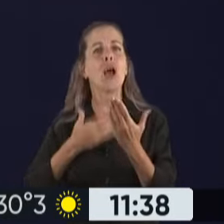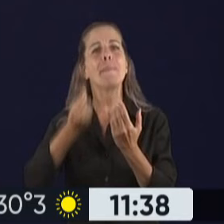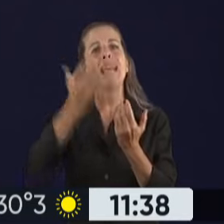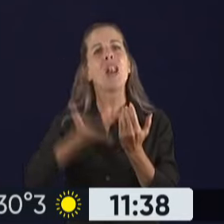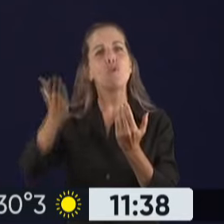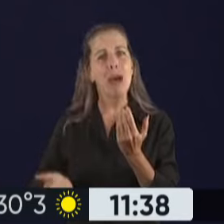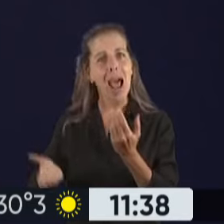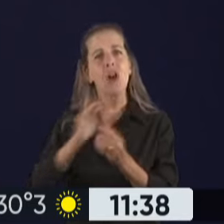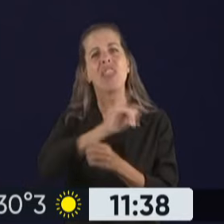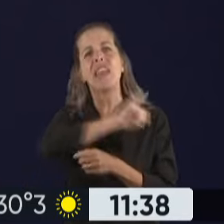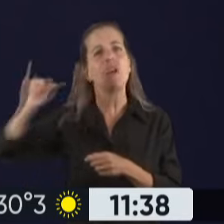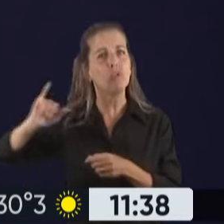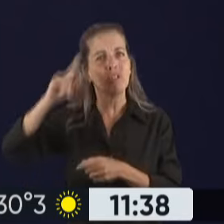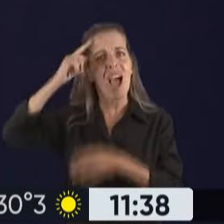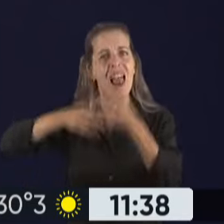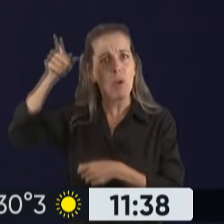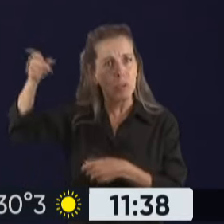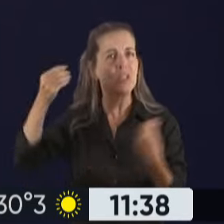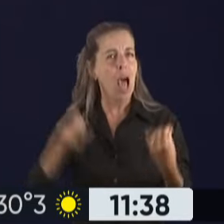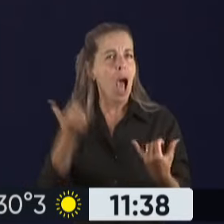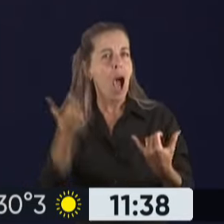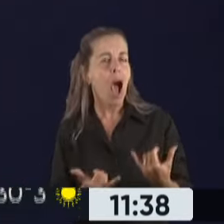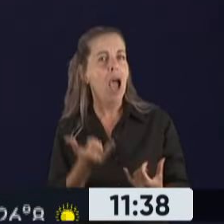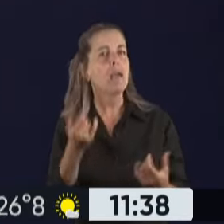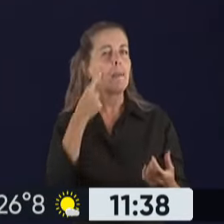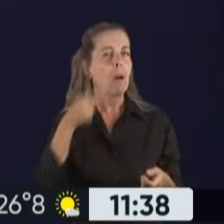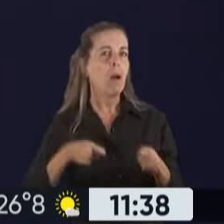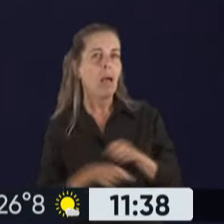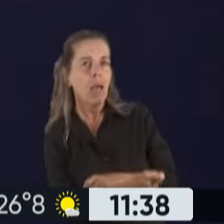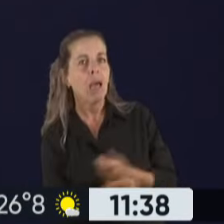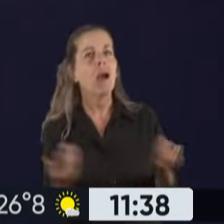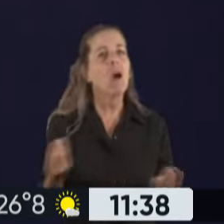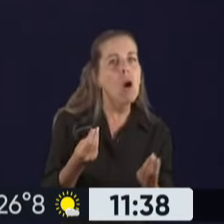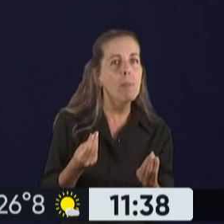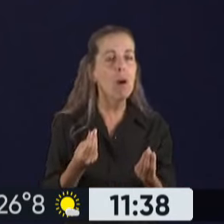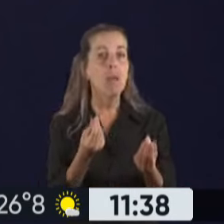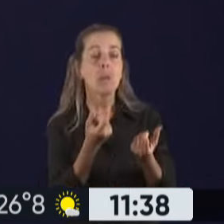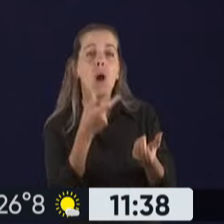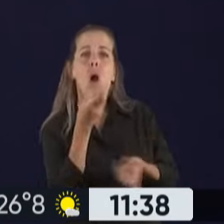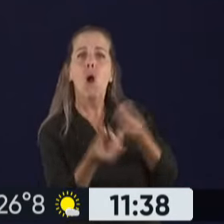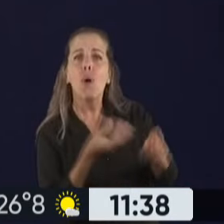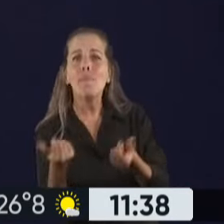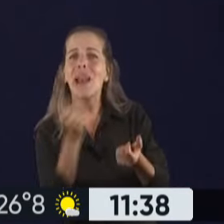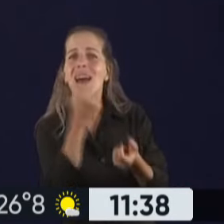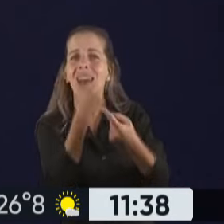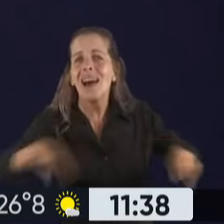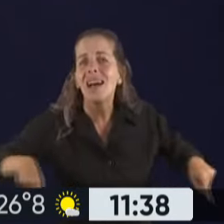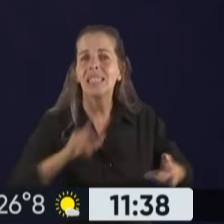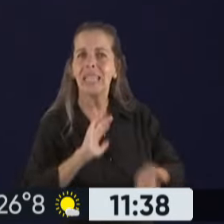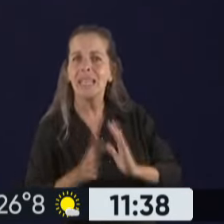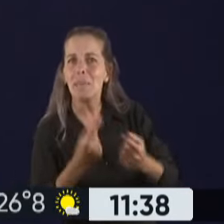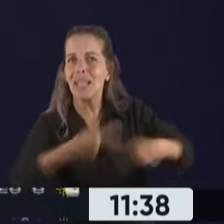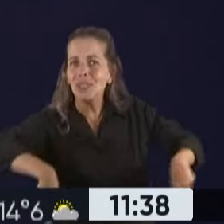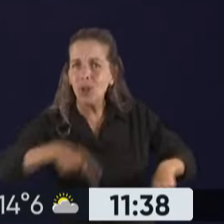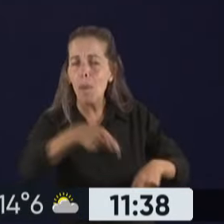justicia irregularidades en la compra de medicamentos destinados a pacientes oncológicos o con patologías crónicas